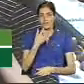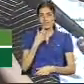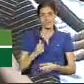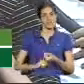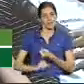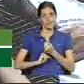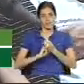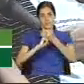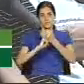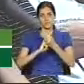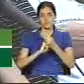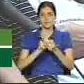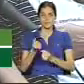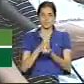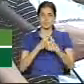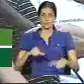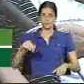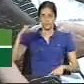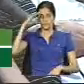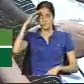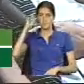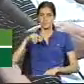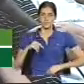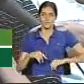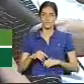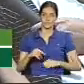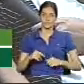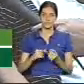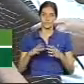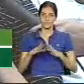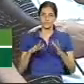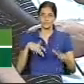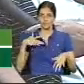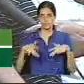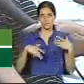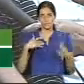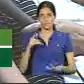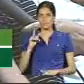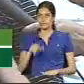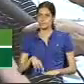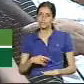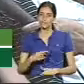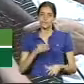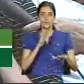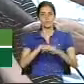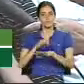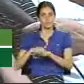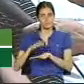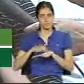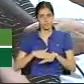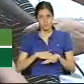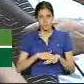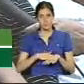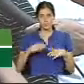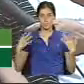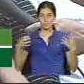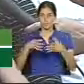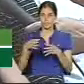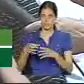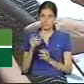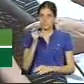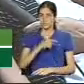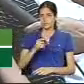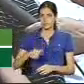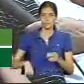apoyo de tanto las fuerzas militares como policiales para todo este evento, y hacerle un llamado a los compatriotas que